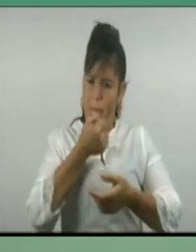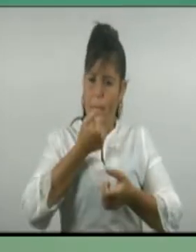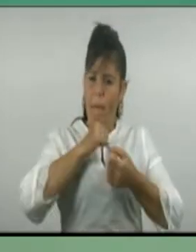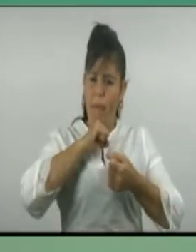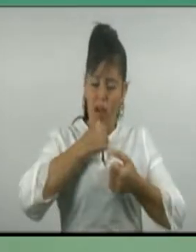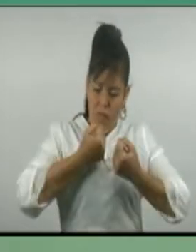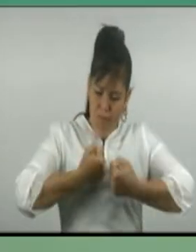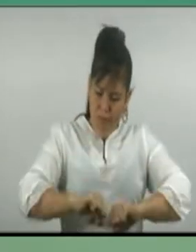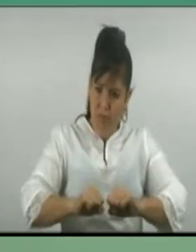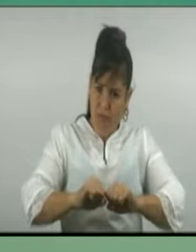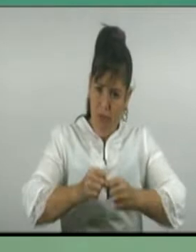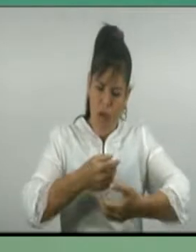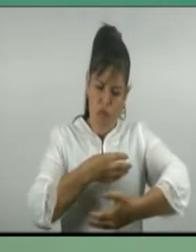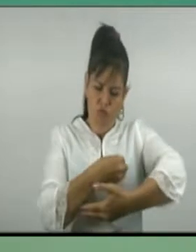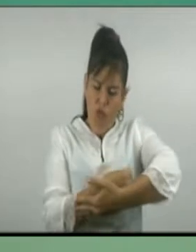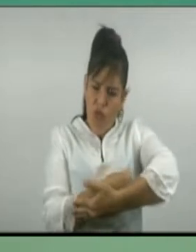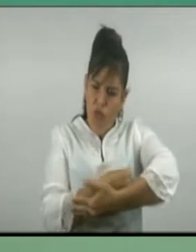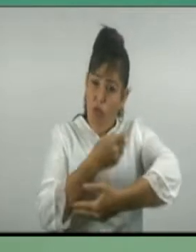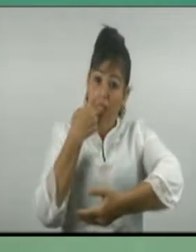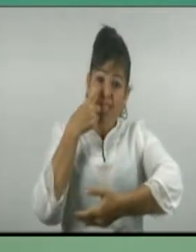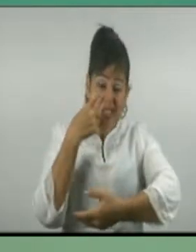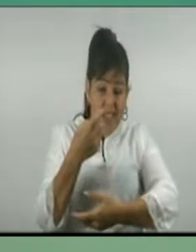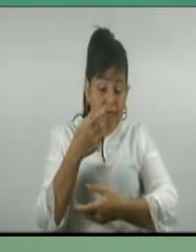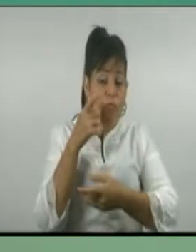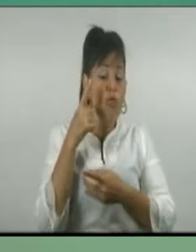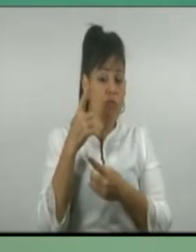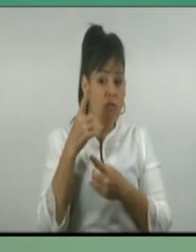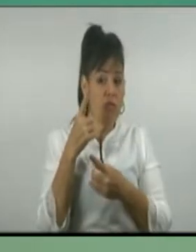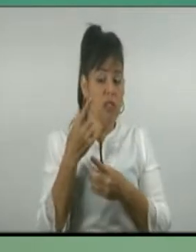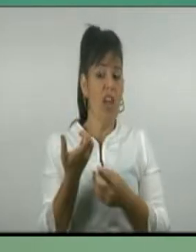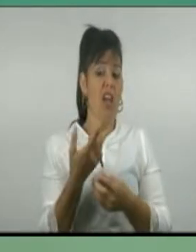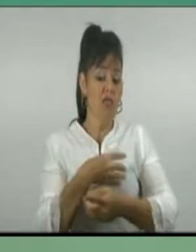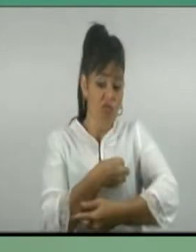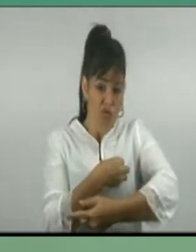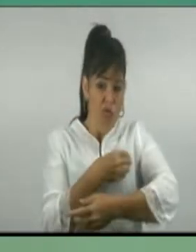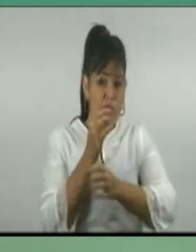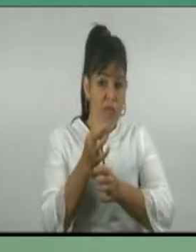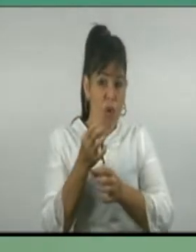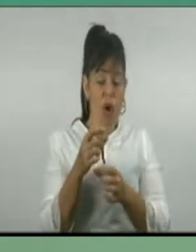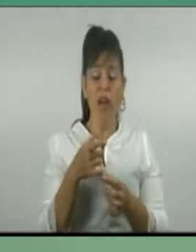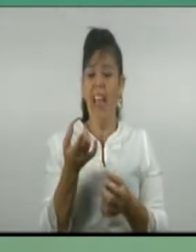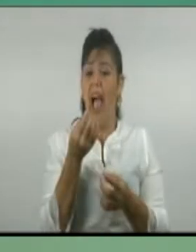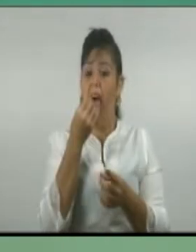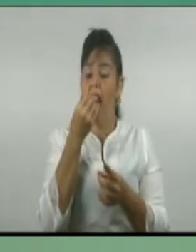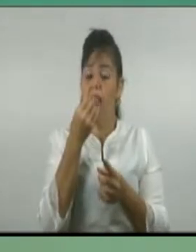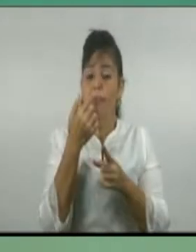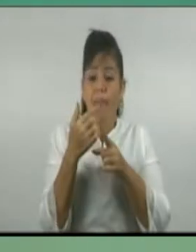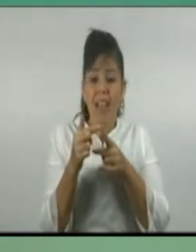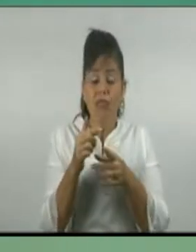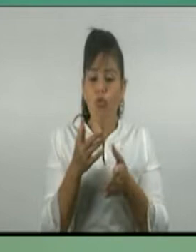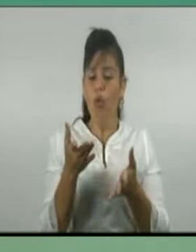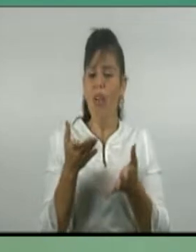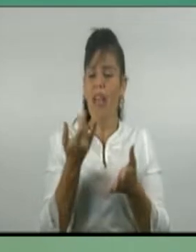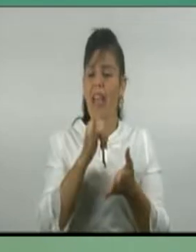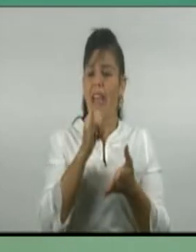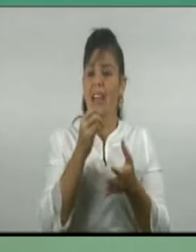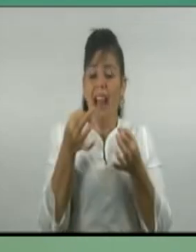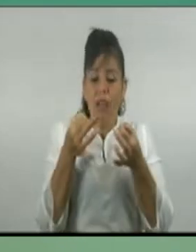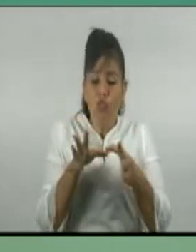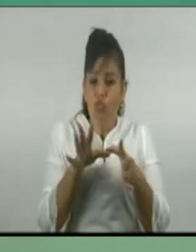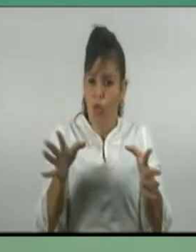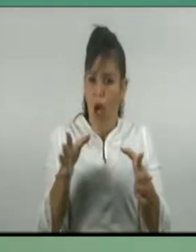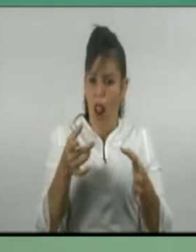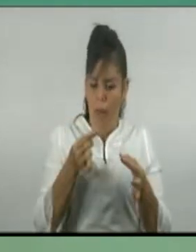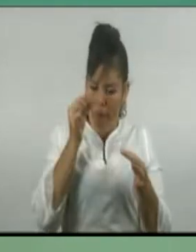lactancia materna en primer lugar es el alimento natural de la especie el elemento que hace